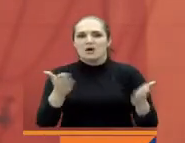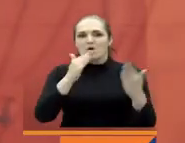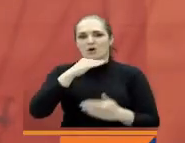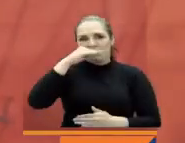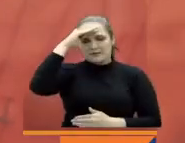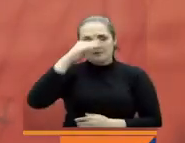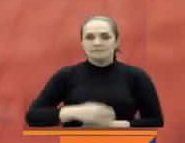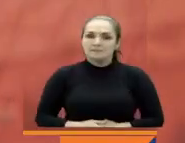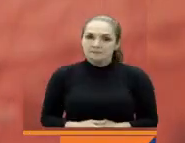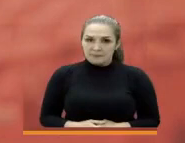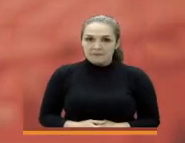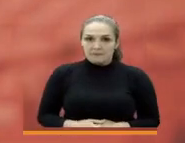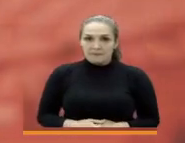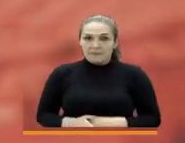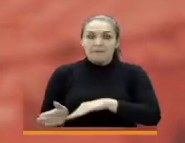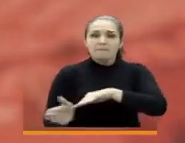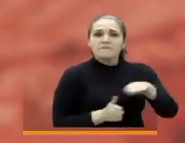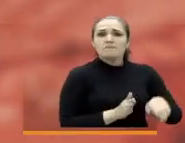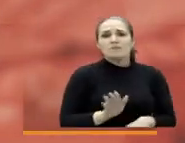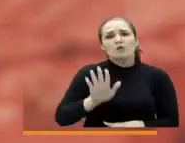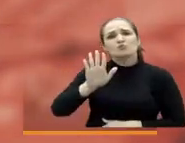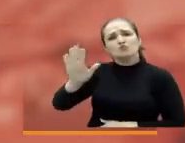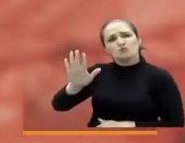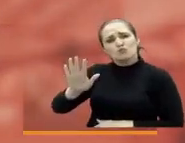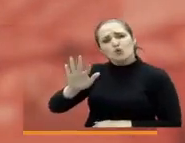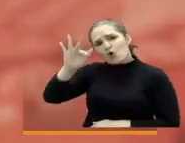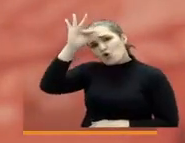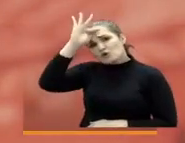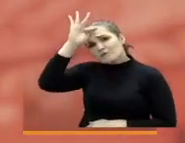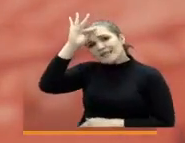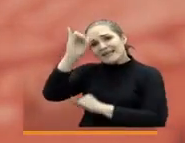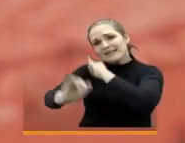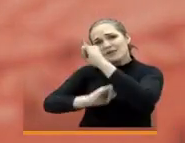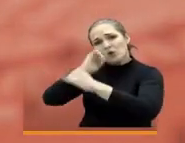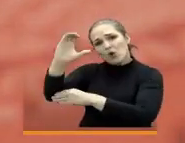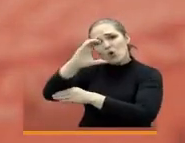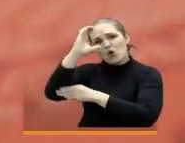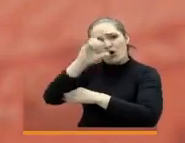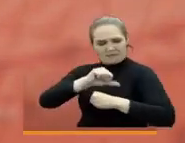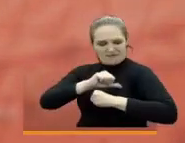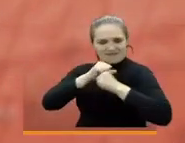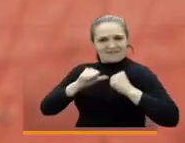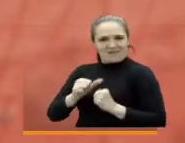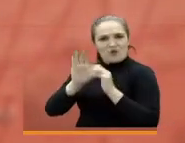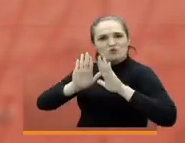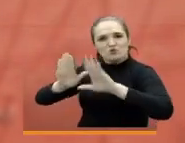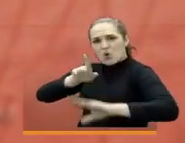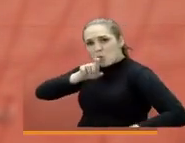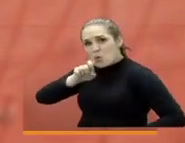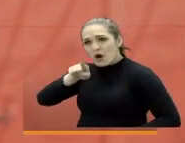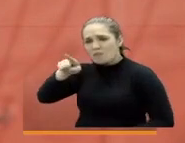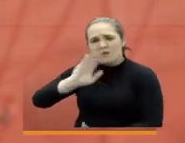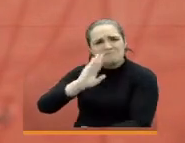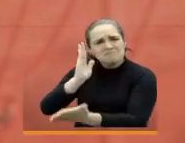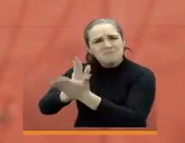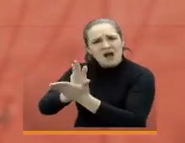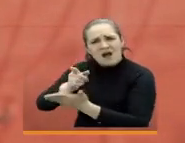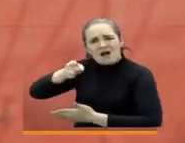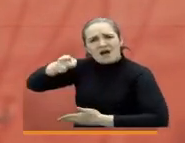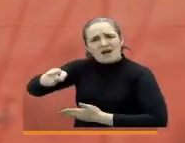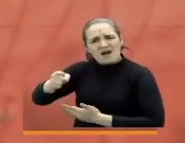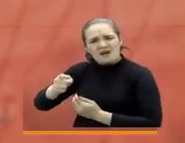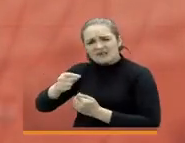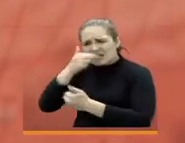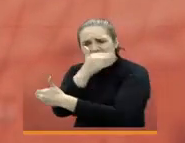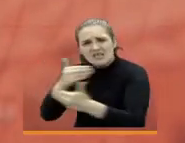La ocupación de la unidad de quemados del Hospital Internacional de Colombia en Bucaramanga está en un 95%. Las autoridades de salud afirmaron que la mitad